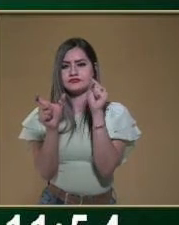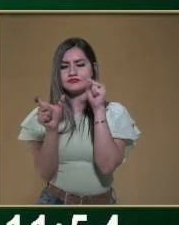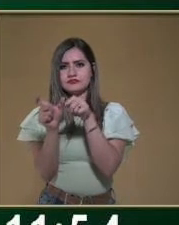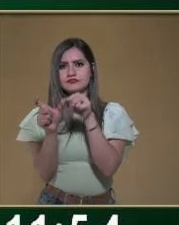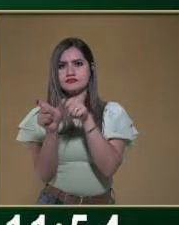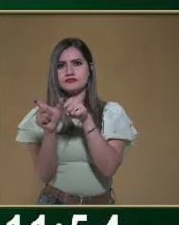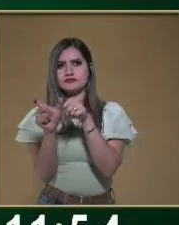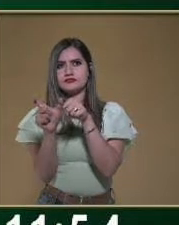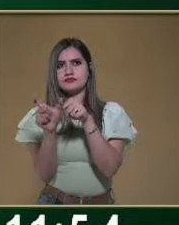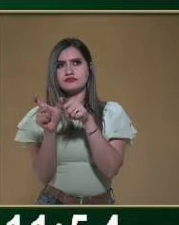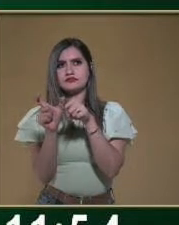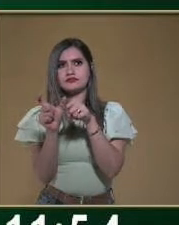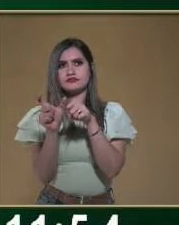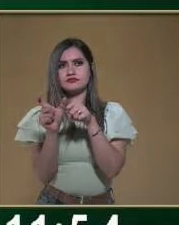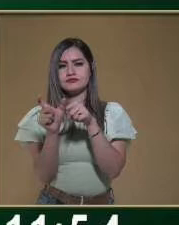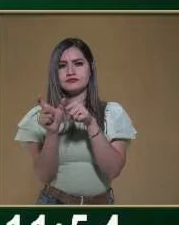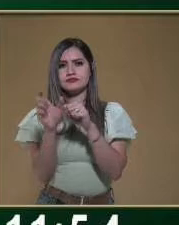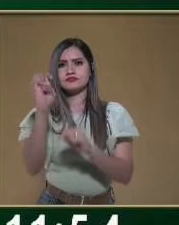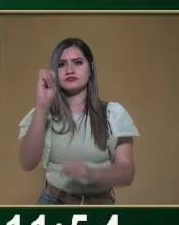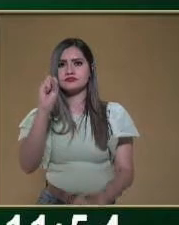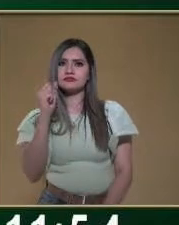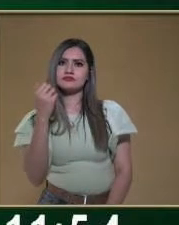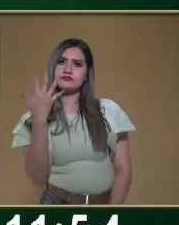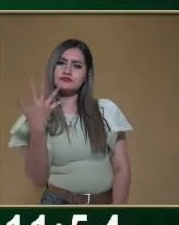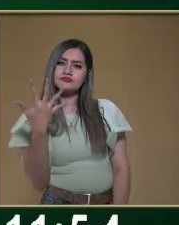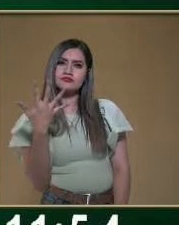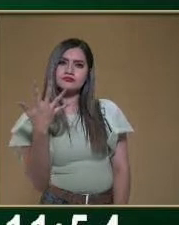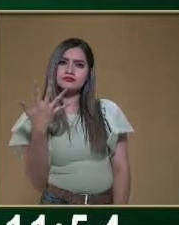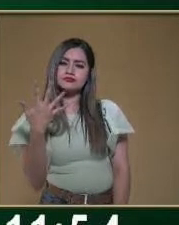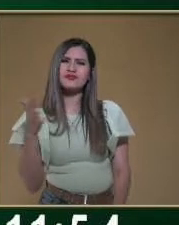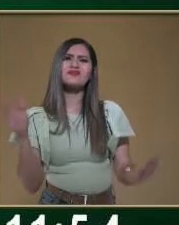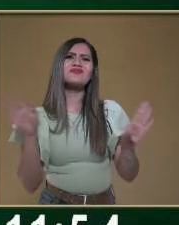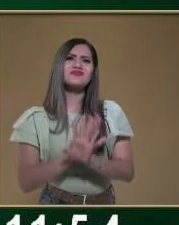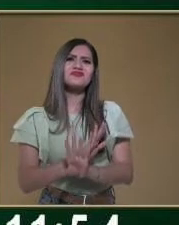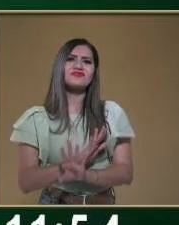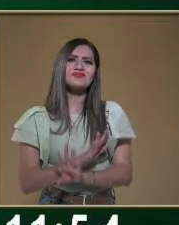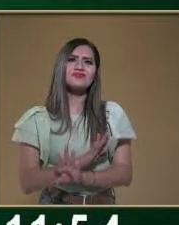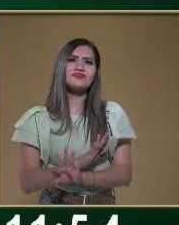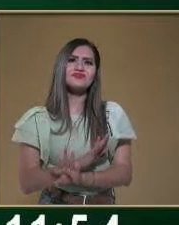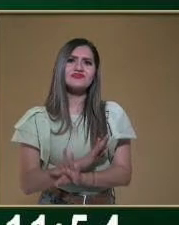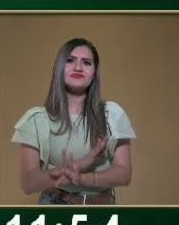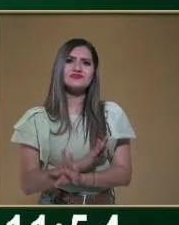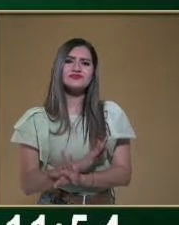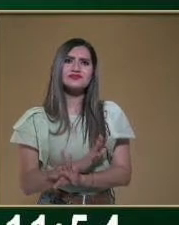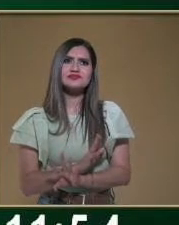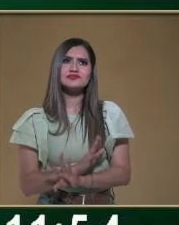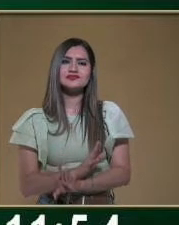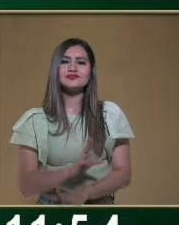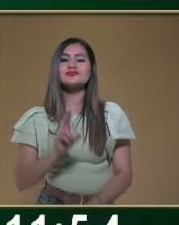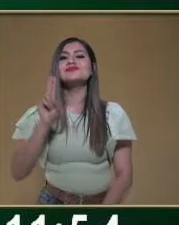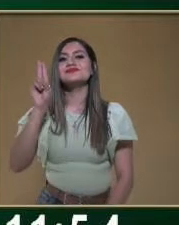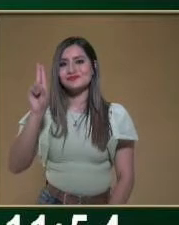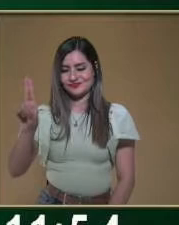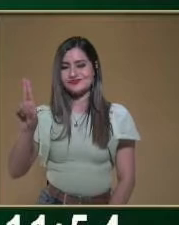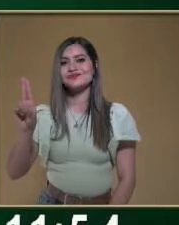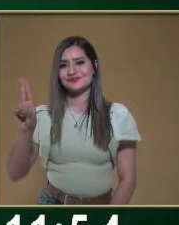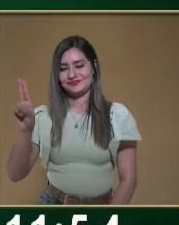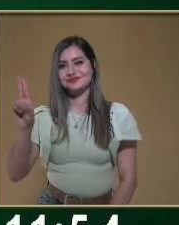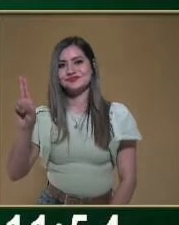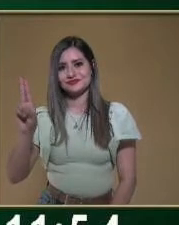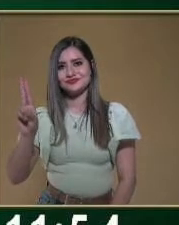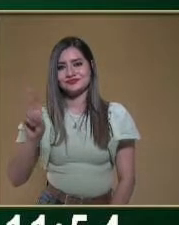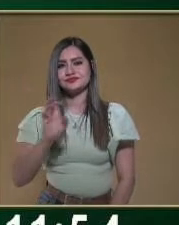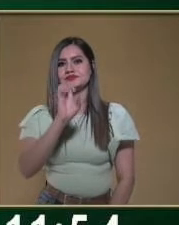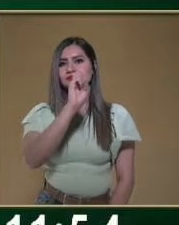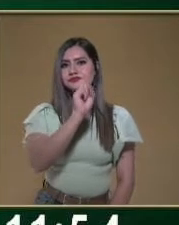en el 64, avanzo al 65, ¿ahí qué cambio? Bueno, la pues, unidad. La unidad, maestrana. Entonces ya no tengo